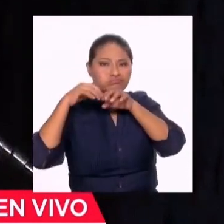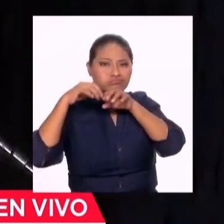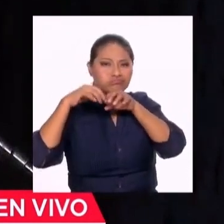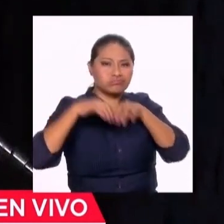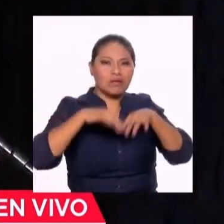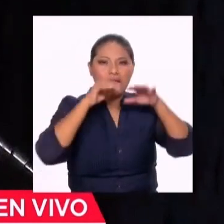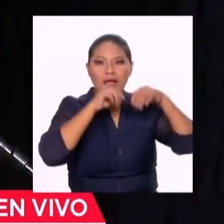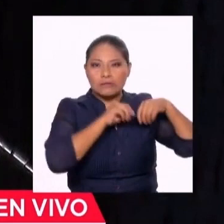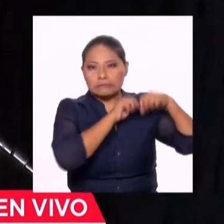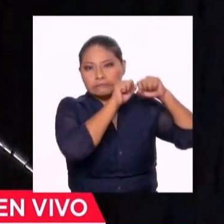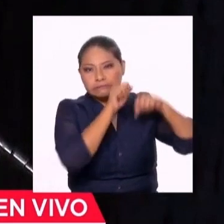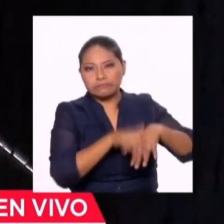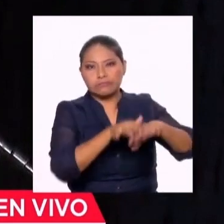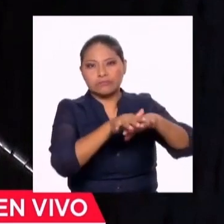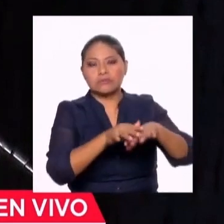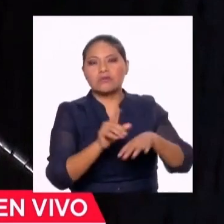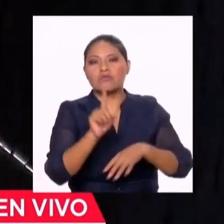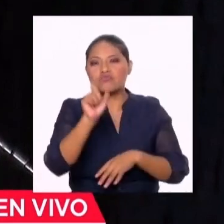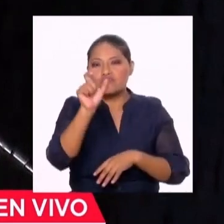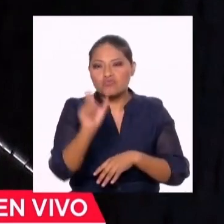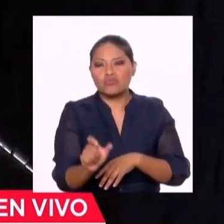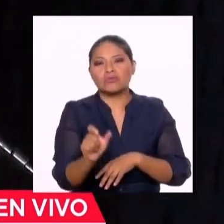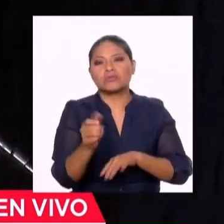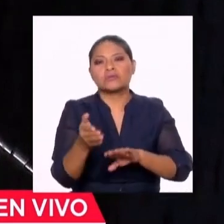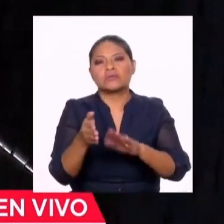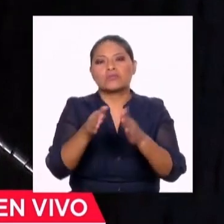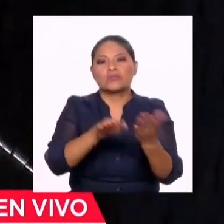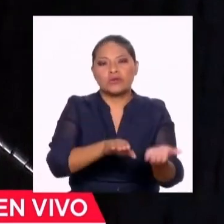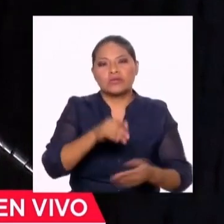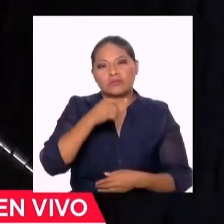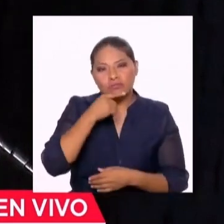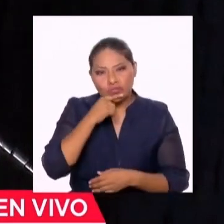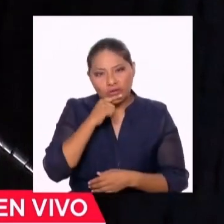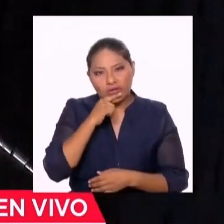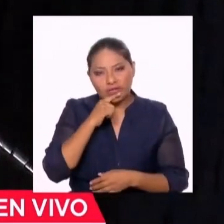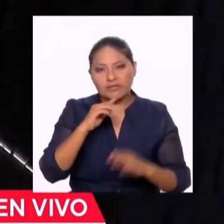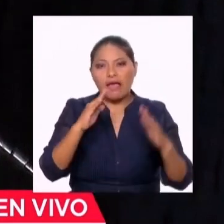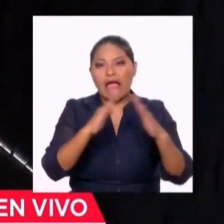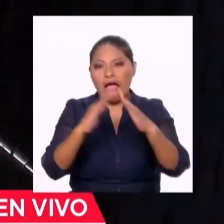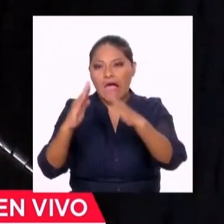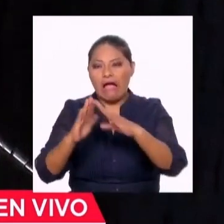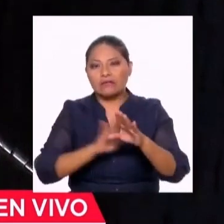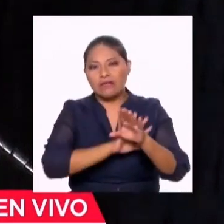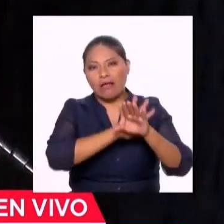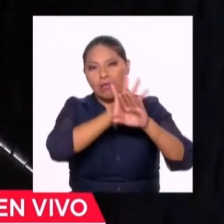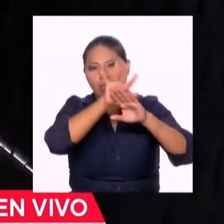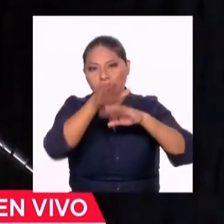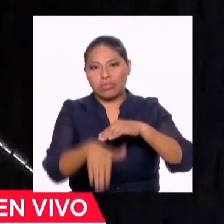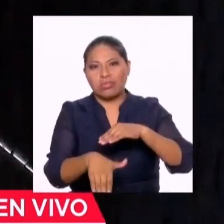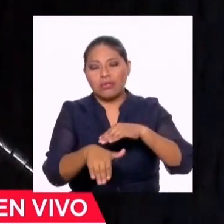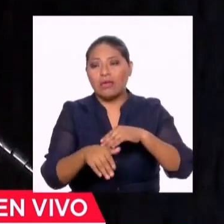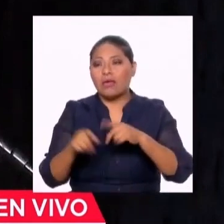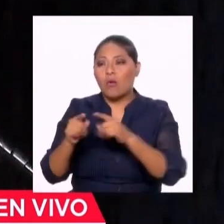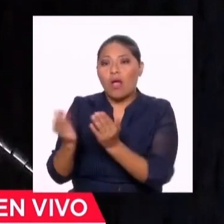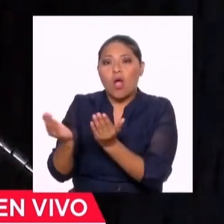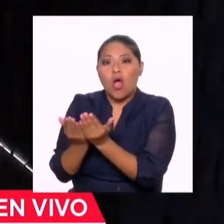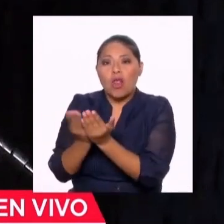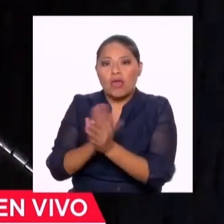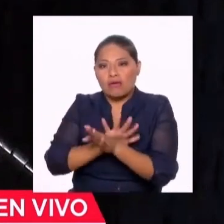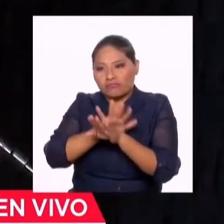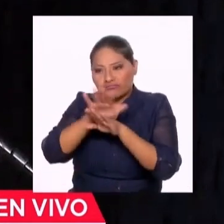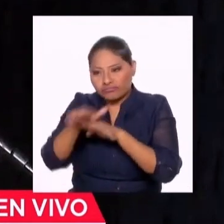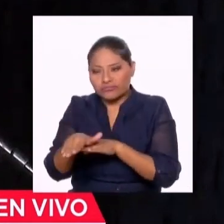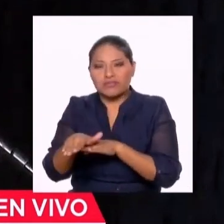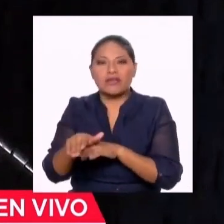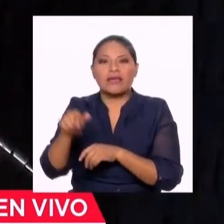el fallecimiento de una ciudadana, arrasó viviendas y sepultó el colegio secundario Los